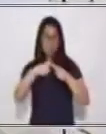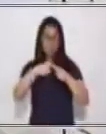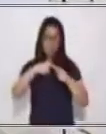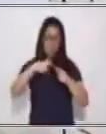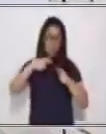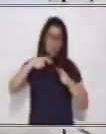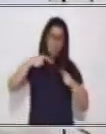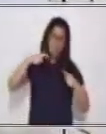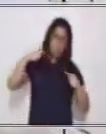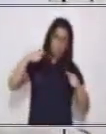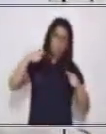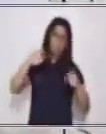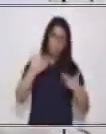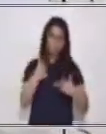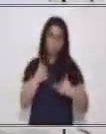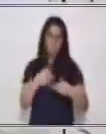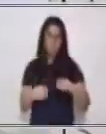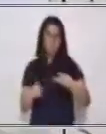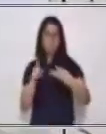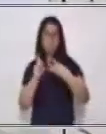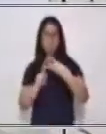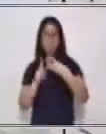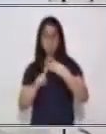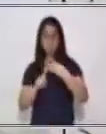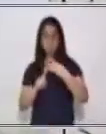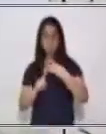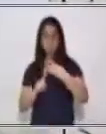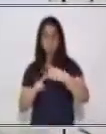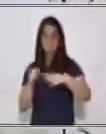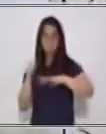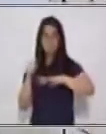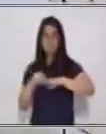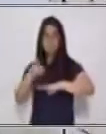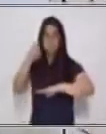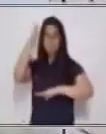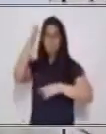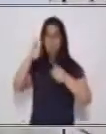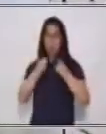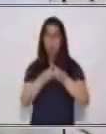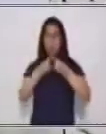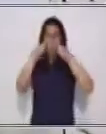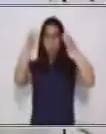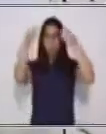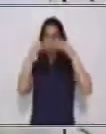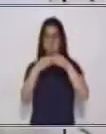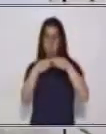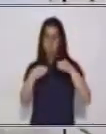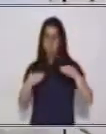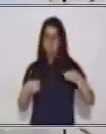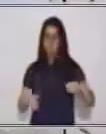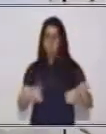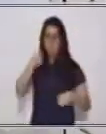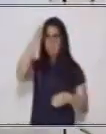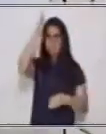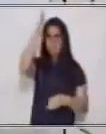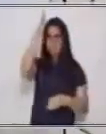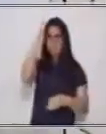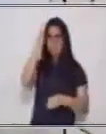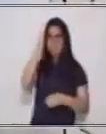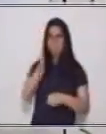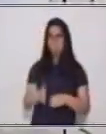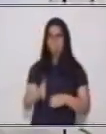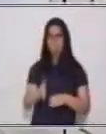forma vertical, totalmente vertical sin ninguna inclinación. Por lo tanto, al cortar, forma dos